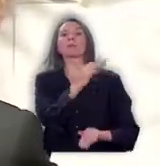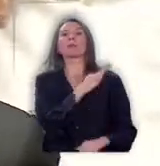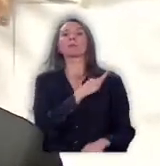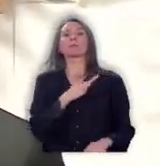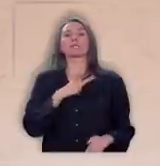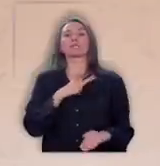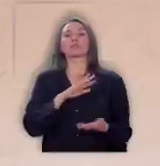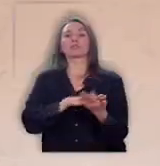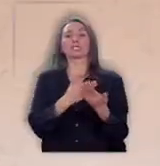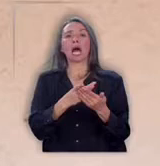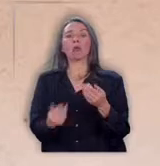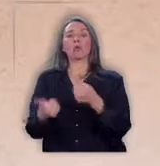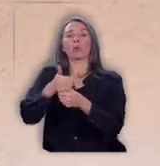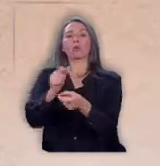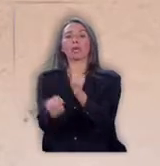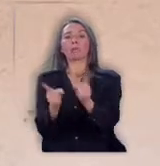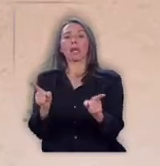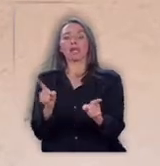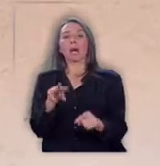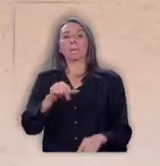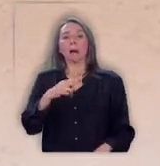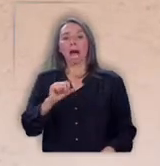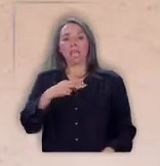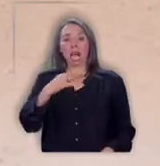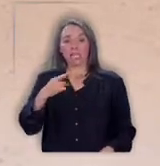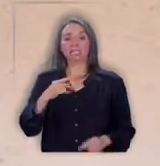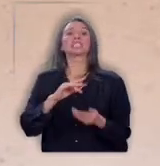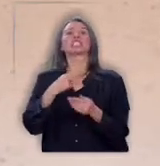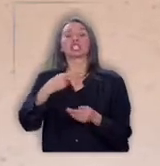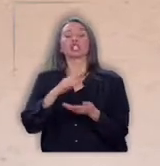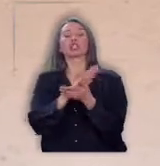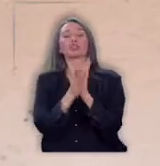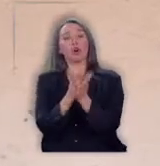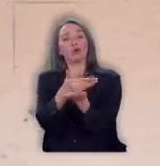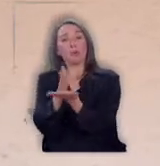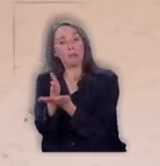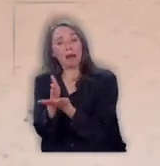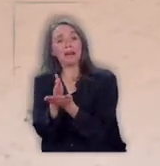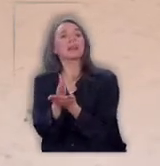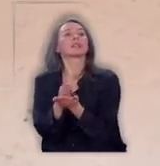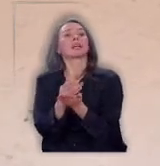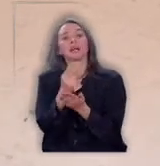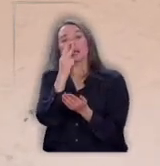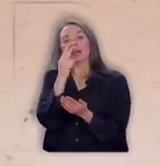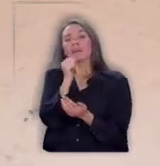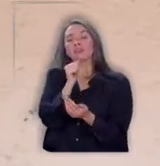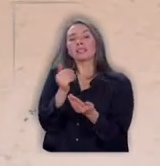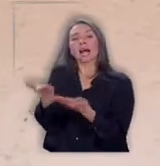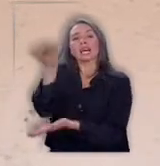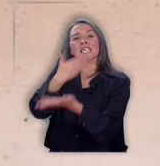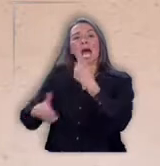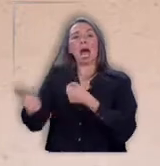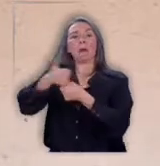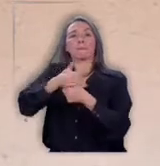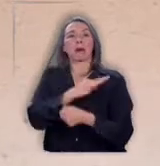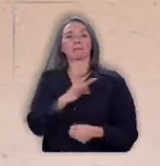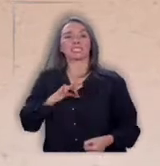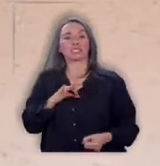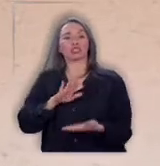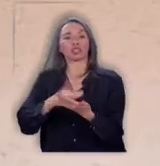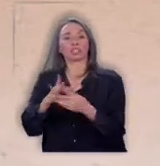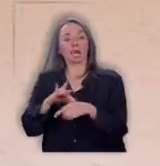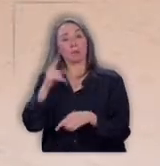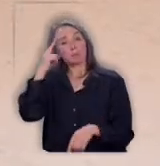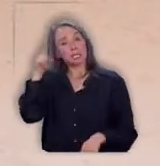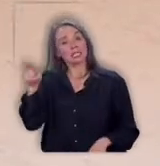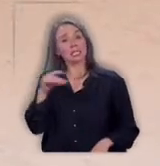ma elit en todo proceso o estrategia se van cumpliendo etapas por eso yo planteé que ech de menos un cambio en salud No porque el ministro mal no